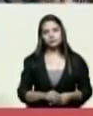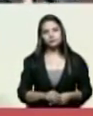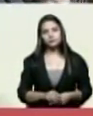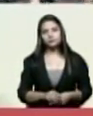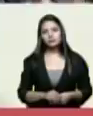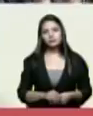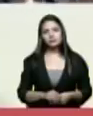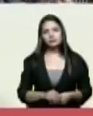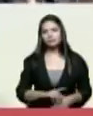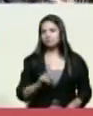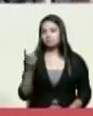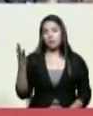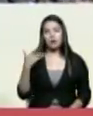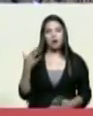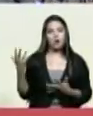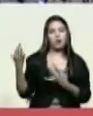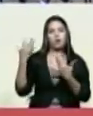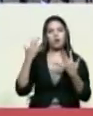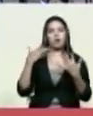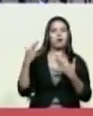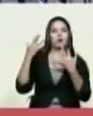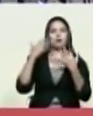que nadie venga a envenenarlos.